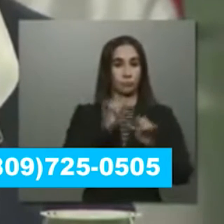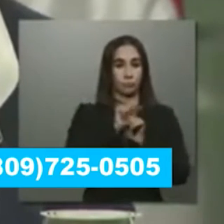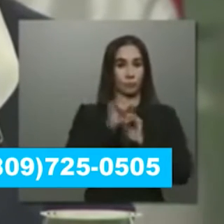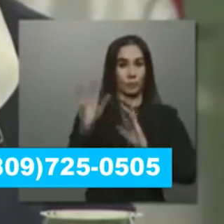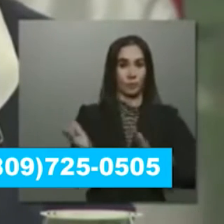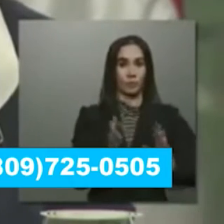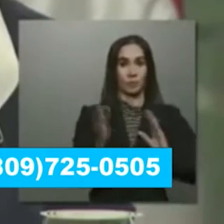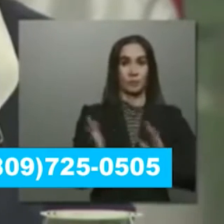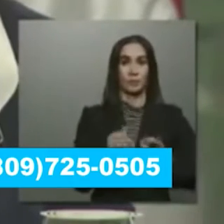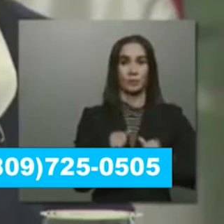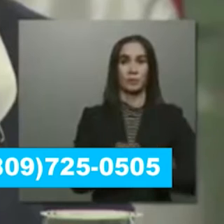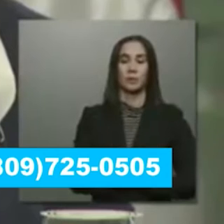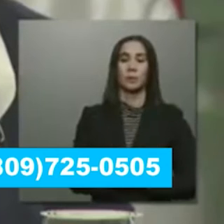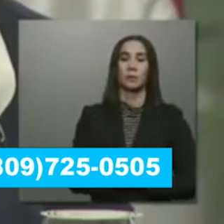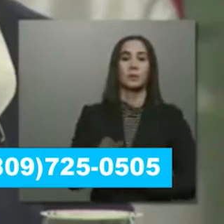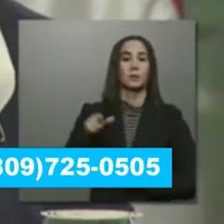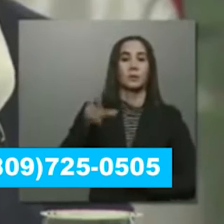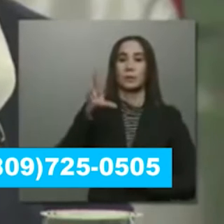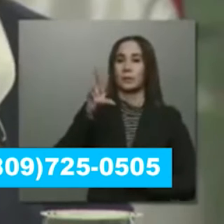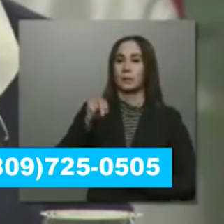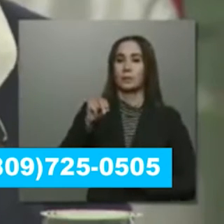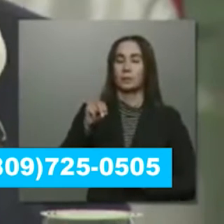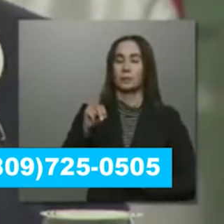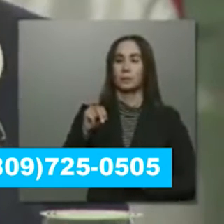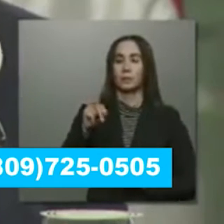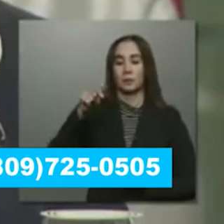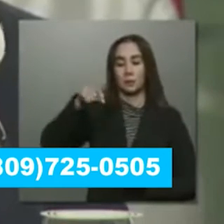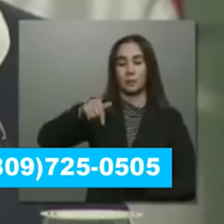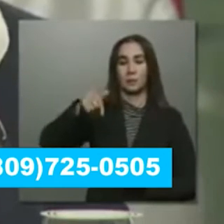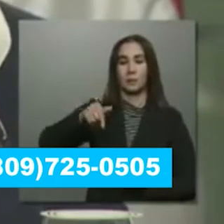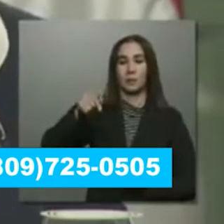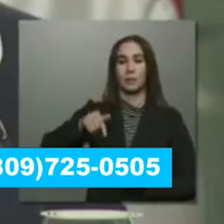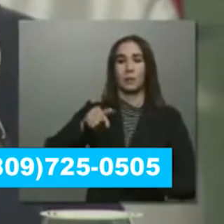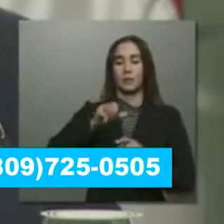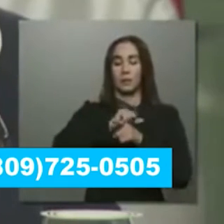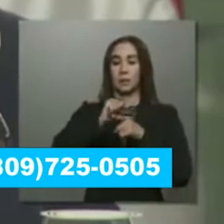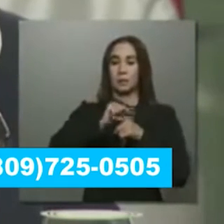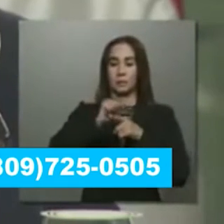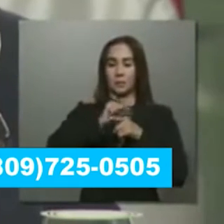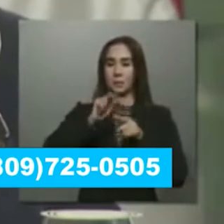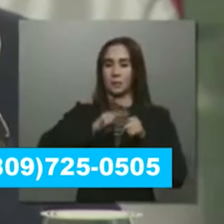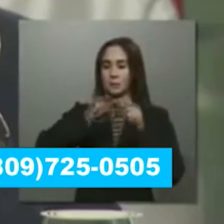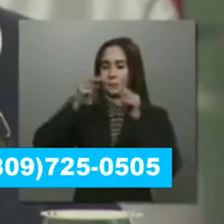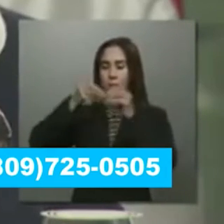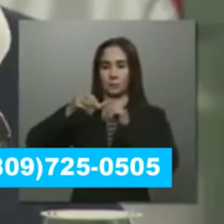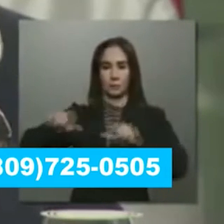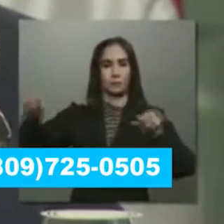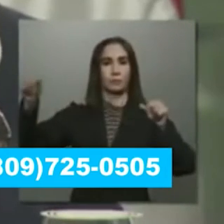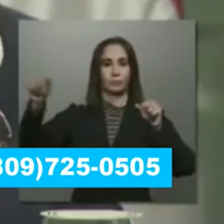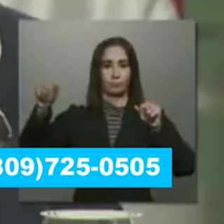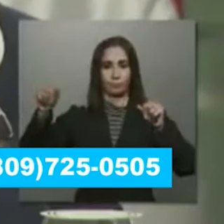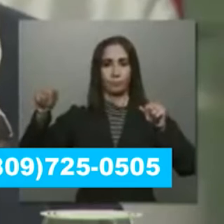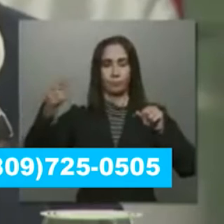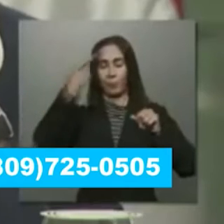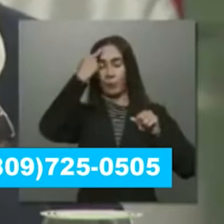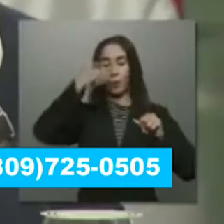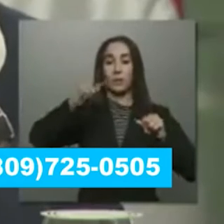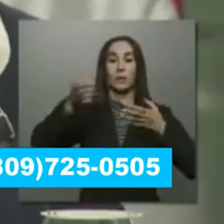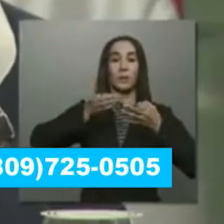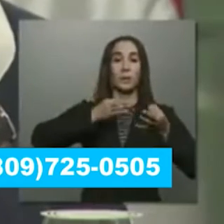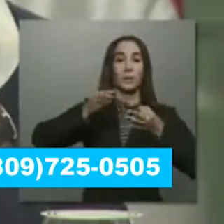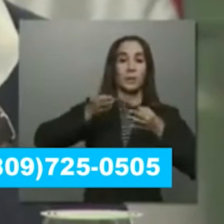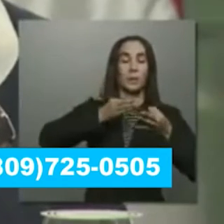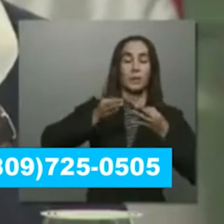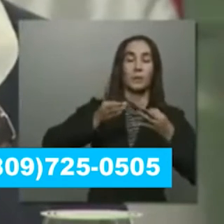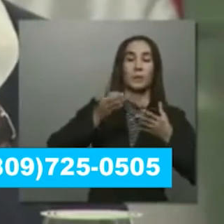del grupo de trabajo para la reforma tiene seguridad más allá de las posibles implicaciones que tendría el trabajo realizado vamos a